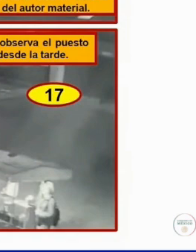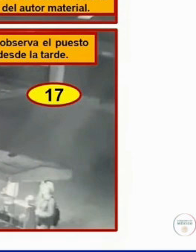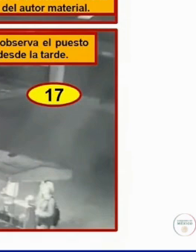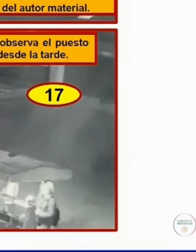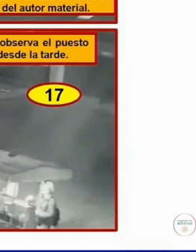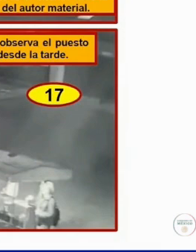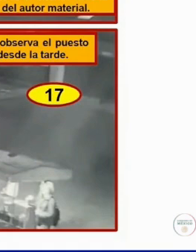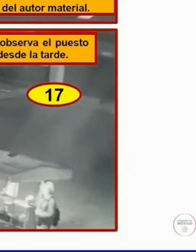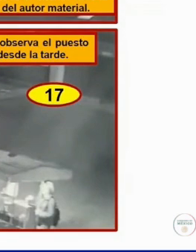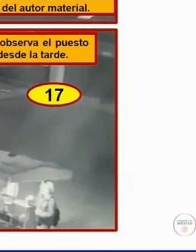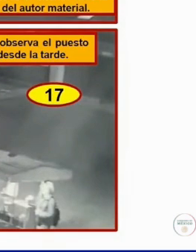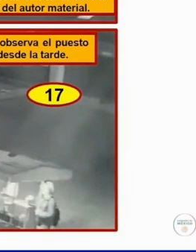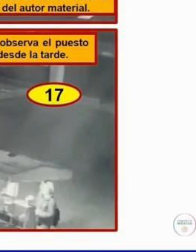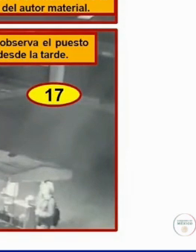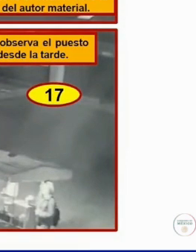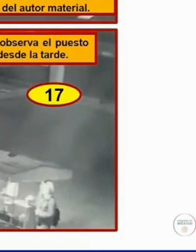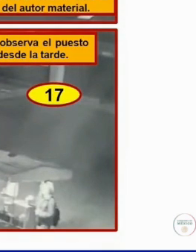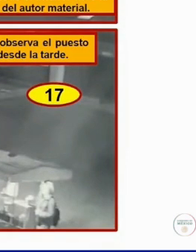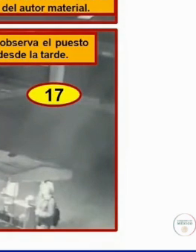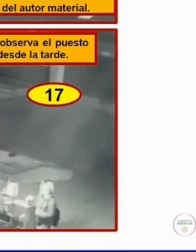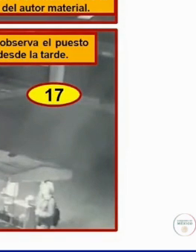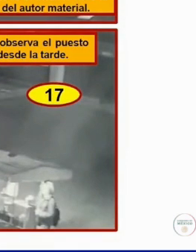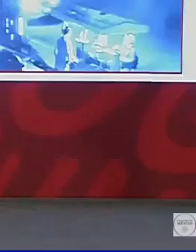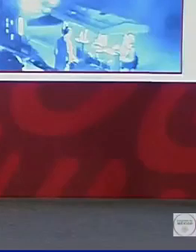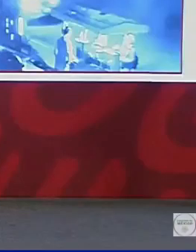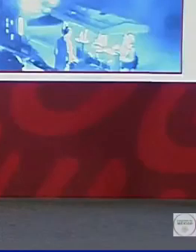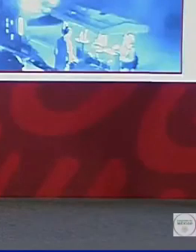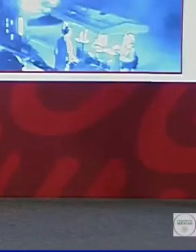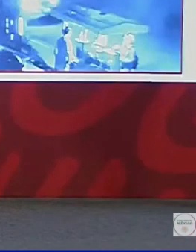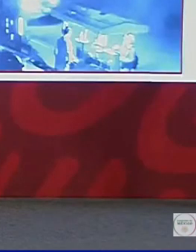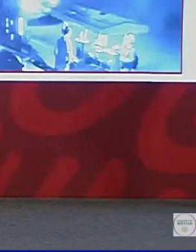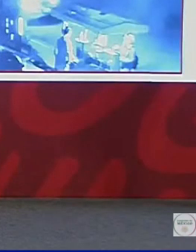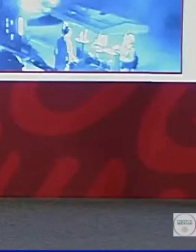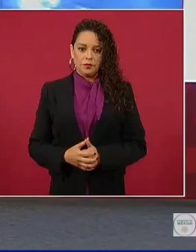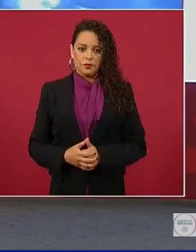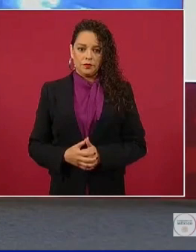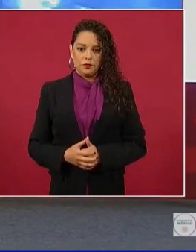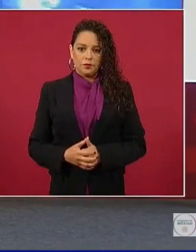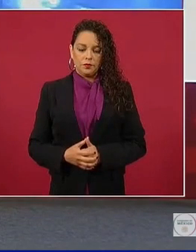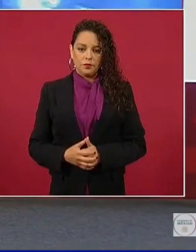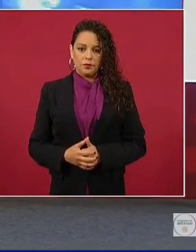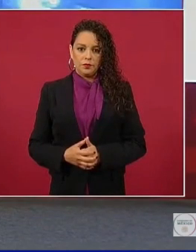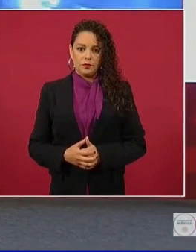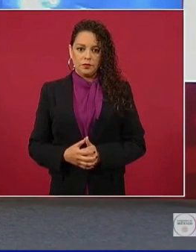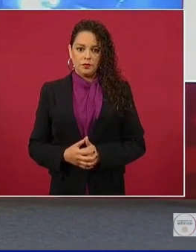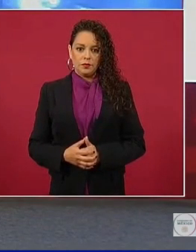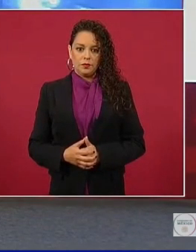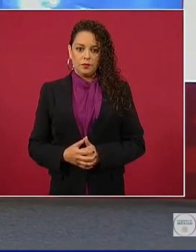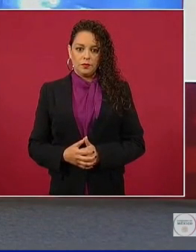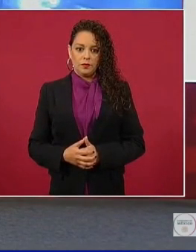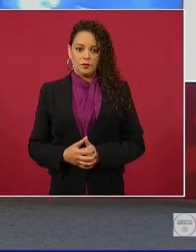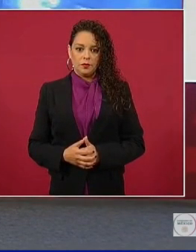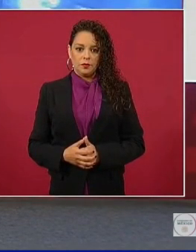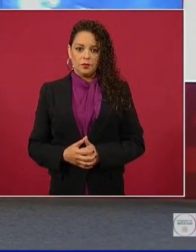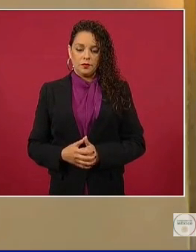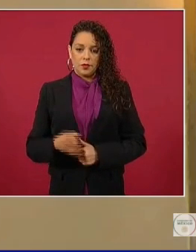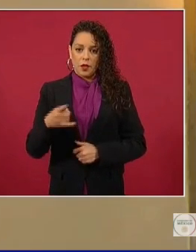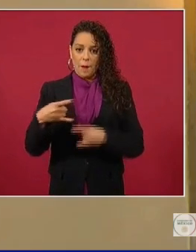el perpetrador que había descendido del taxi sigue la trayectoria de la de la puerta que cierra